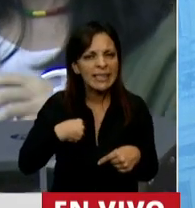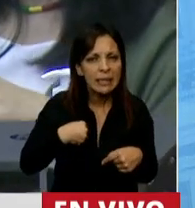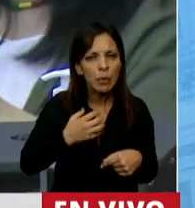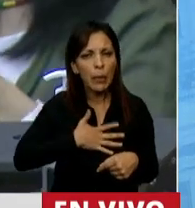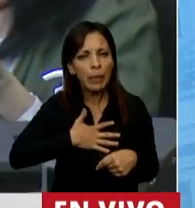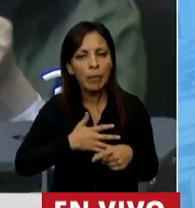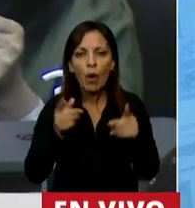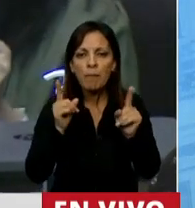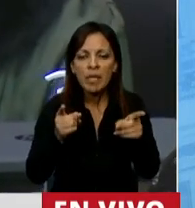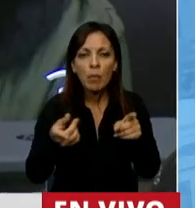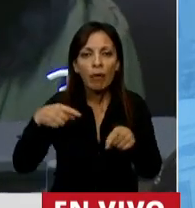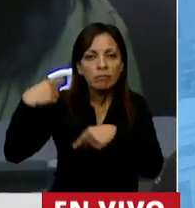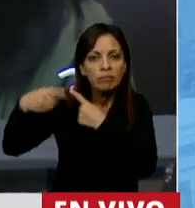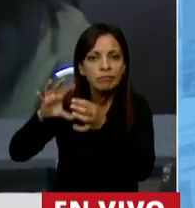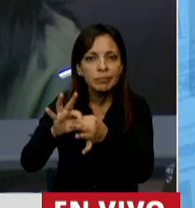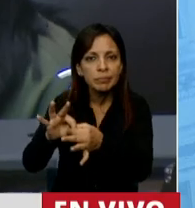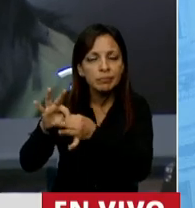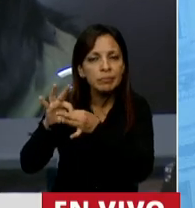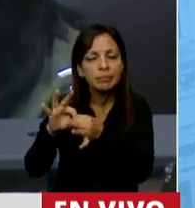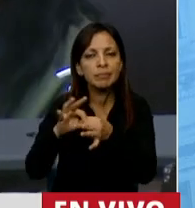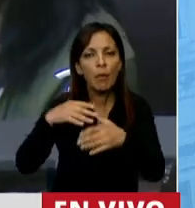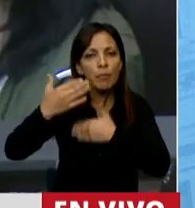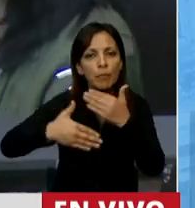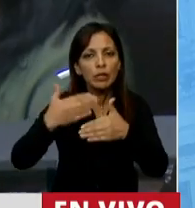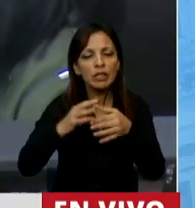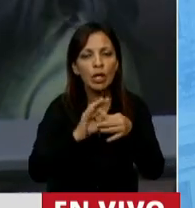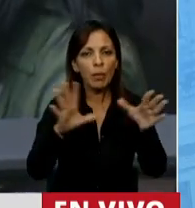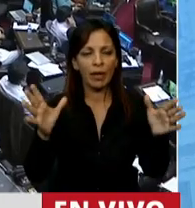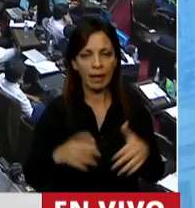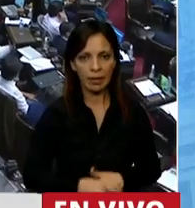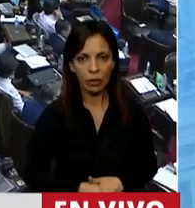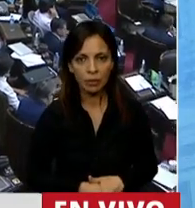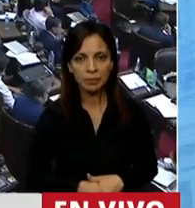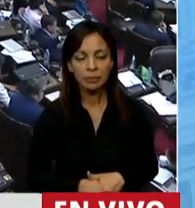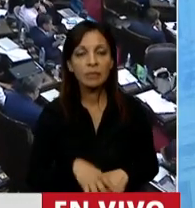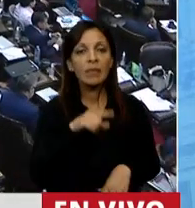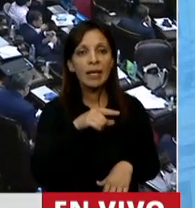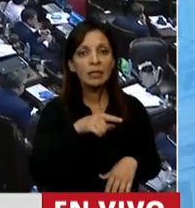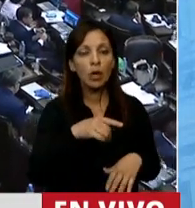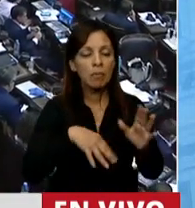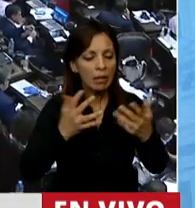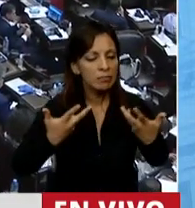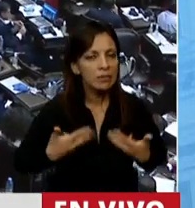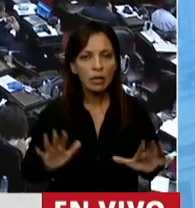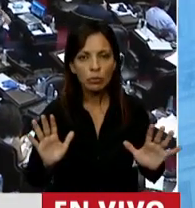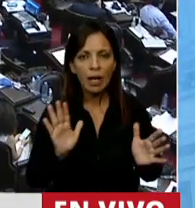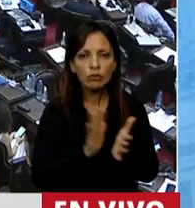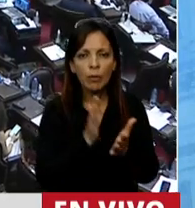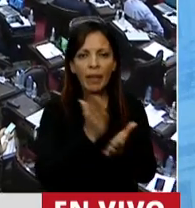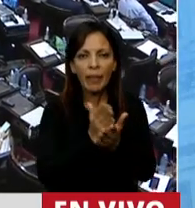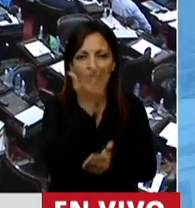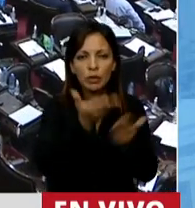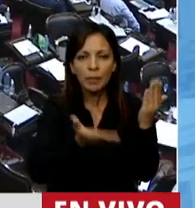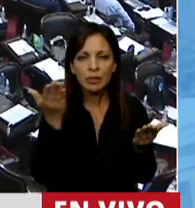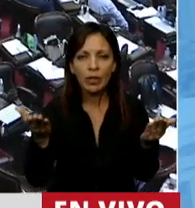con aquel proceso democrático que fue muchísimo, muchísimo más genuino en términos de derechos